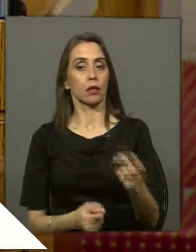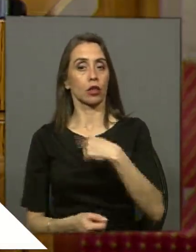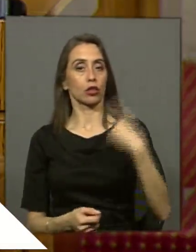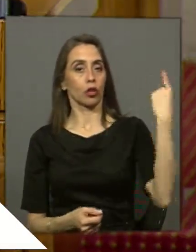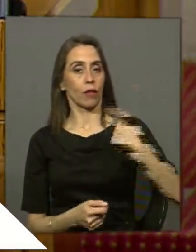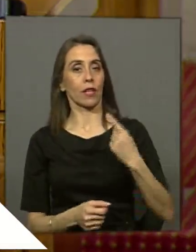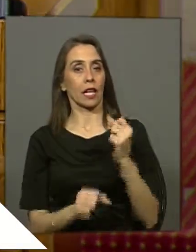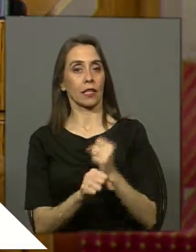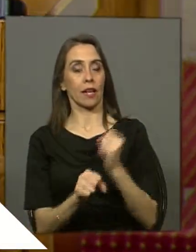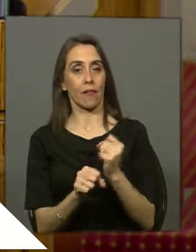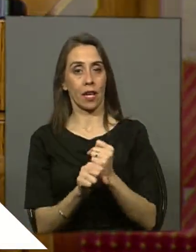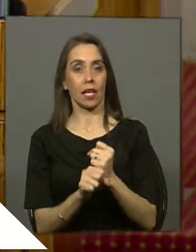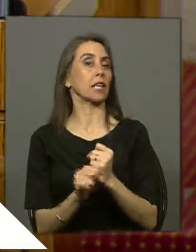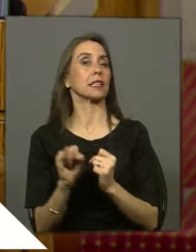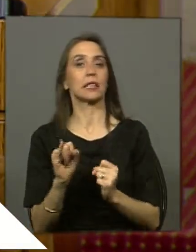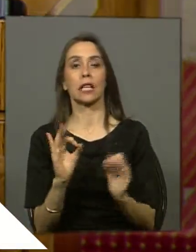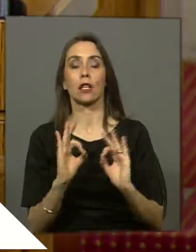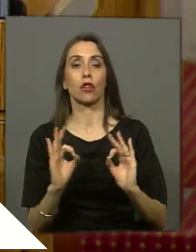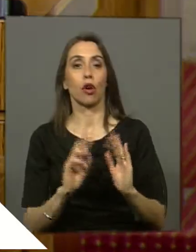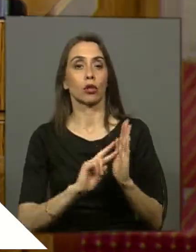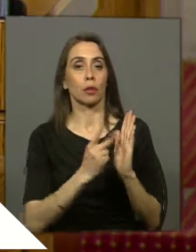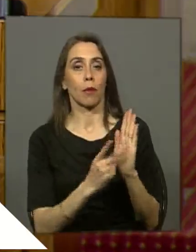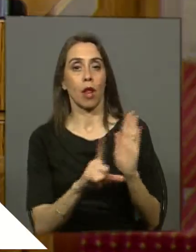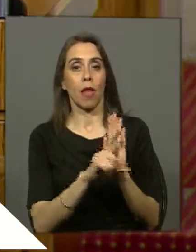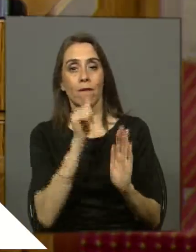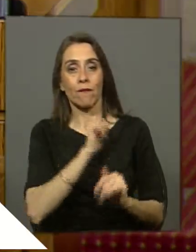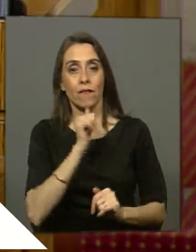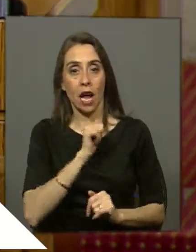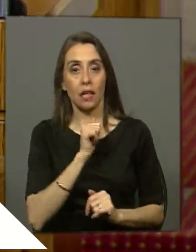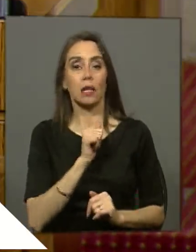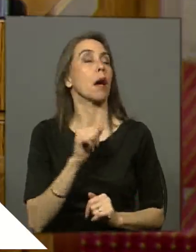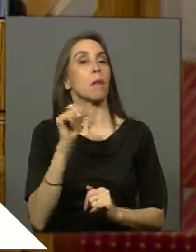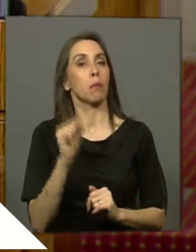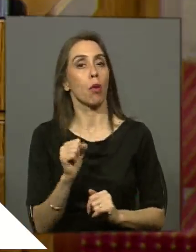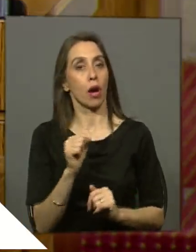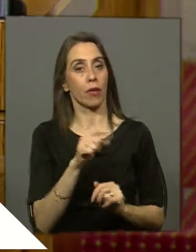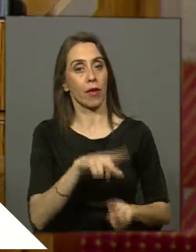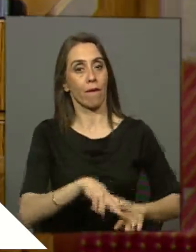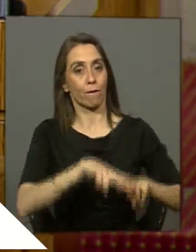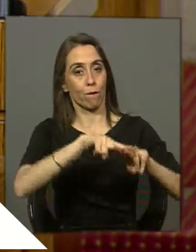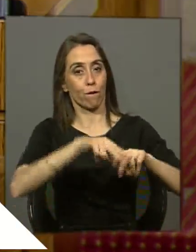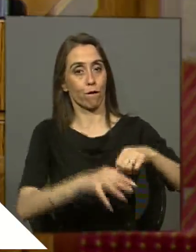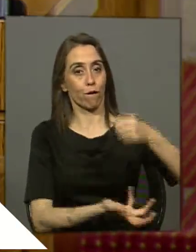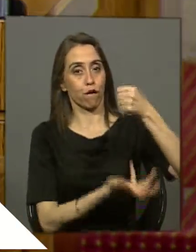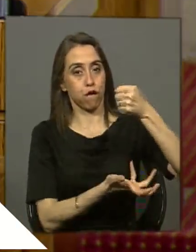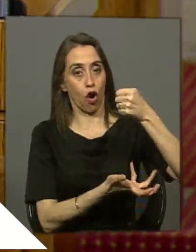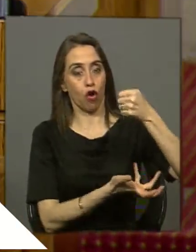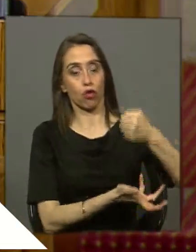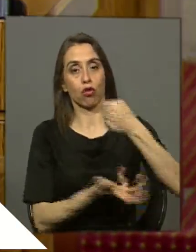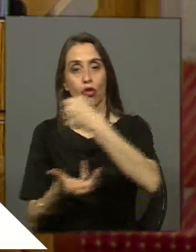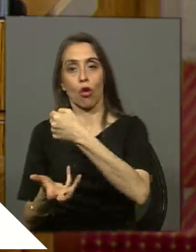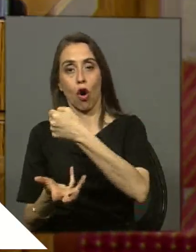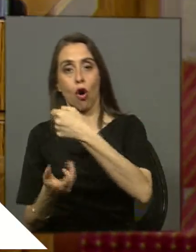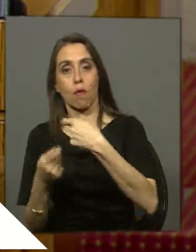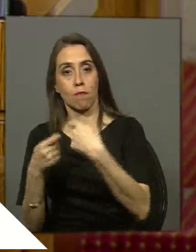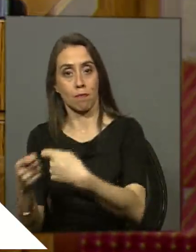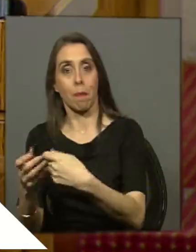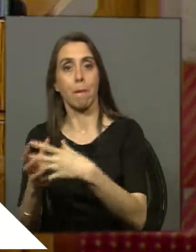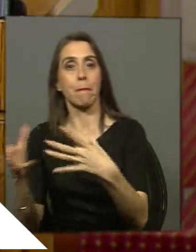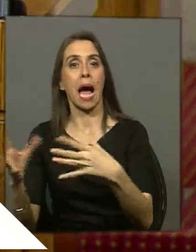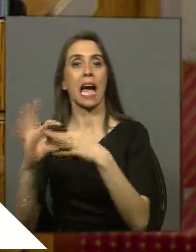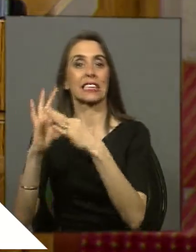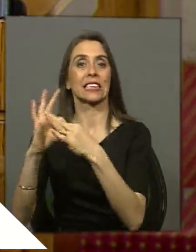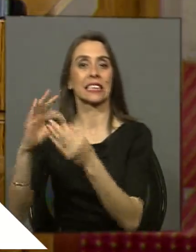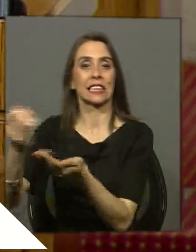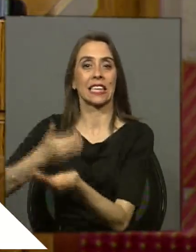a trabajar hoy día en tanto no modifiquemos la ley van a poder obtener más rentabilidad van a poder entregar por lo tanto un mejor